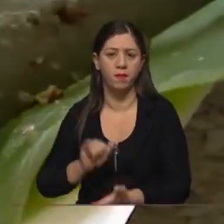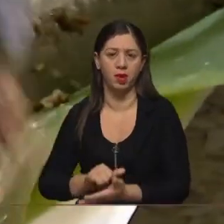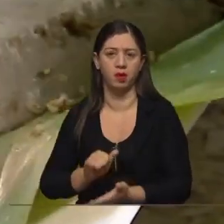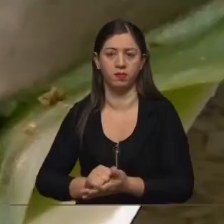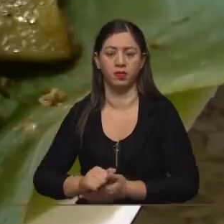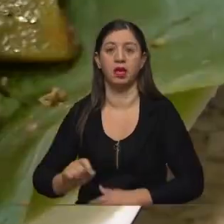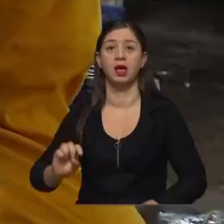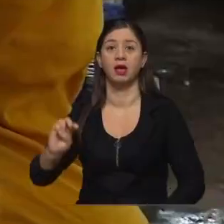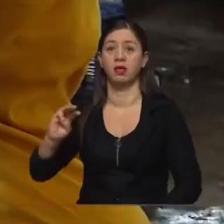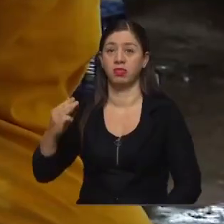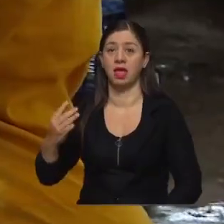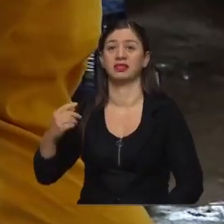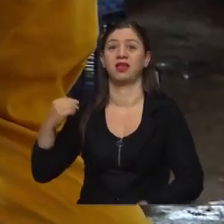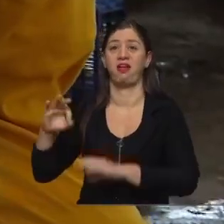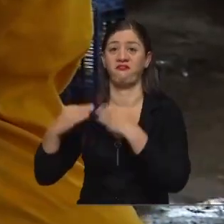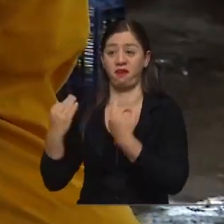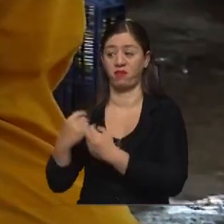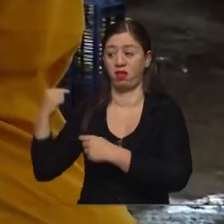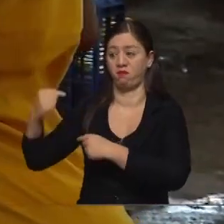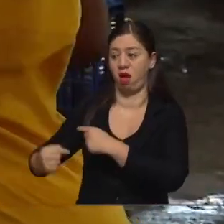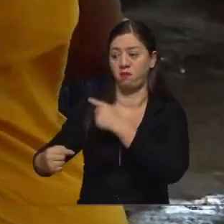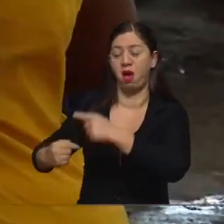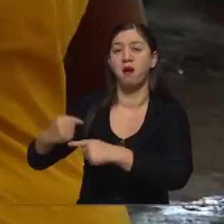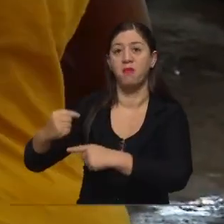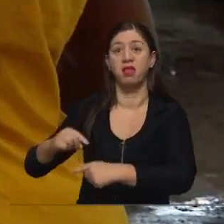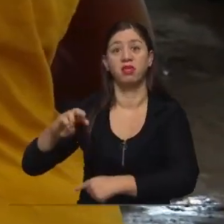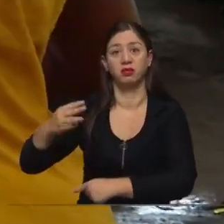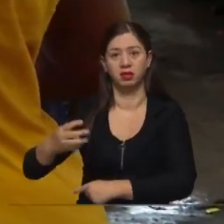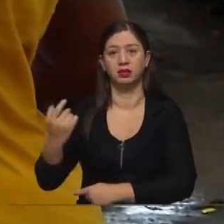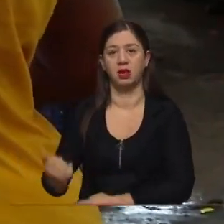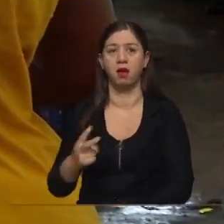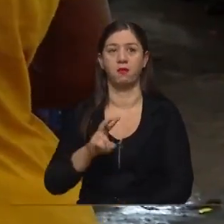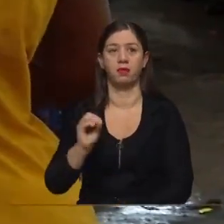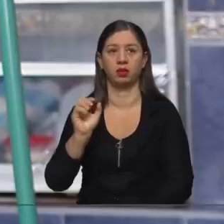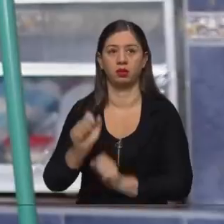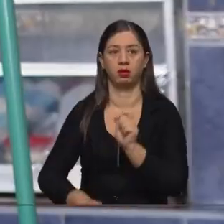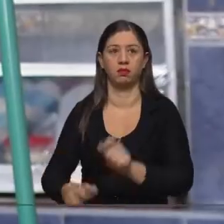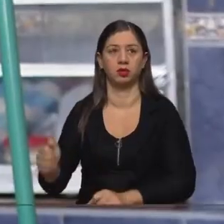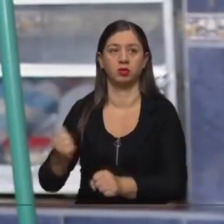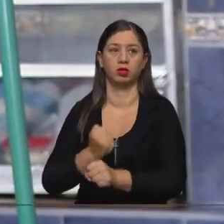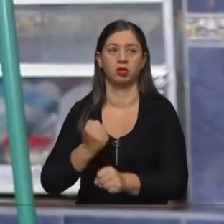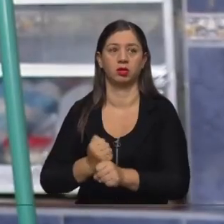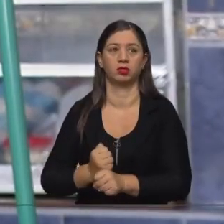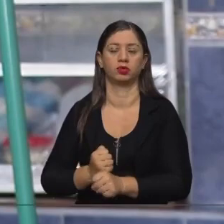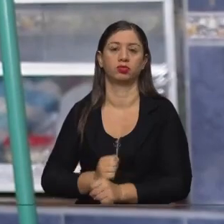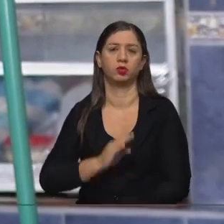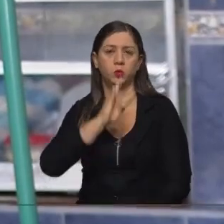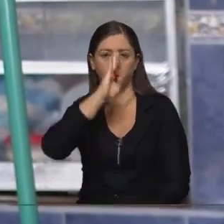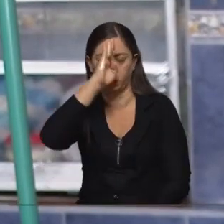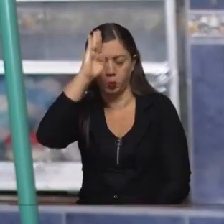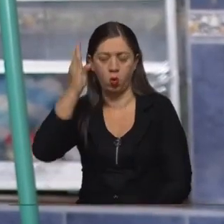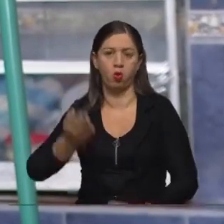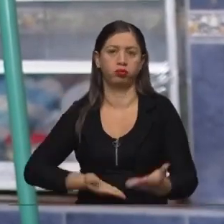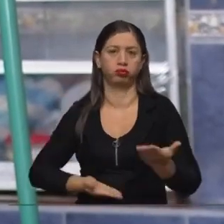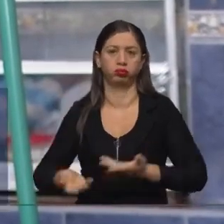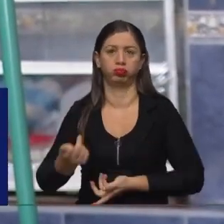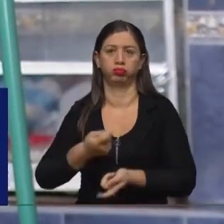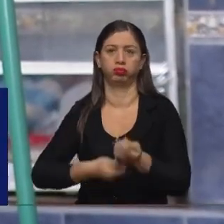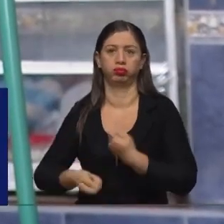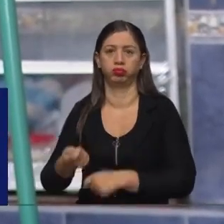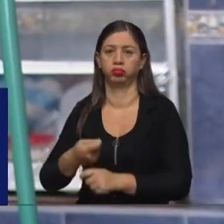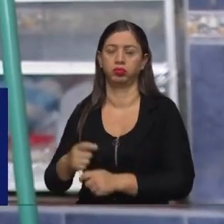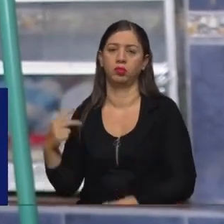por la tercera generación de una misma familia y actualmente genera 20 empleos esto ha sido un negocio de tradición ya